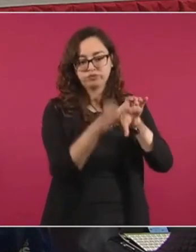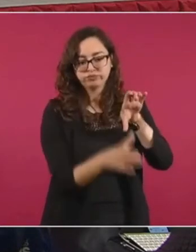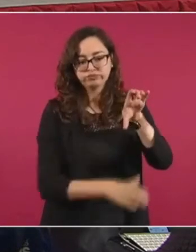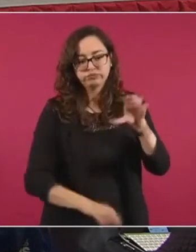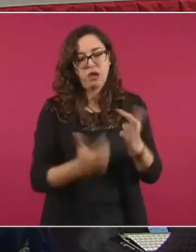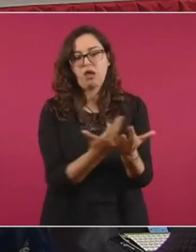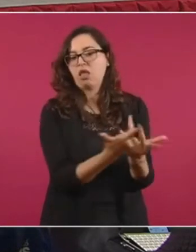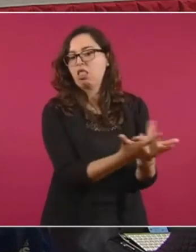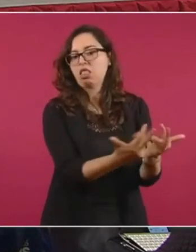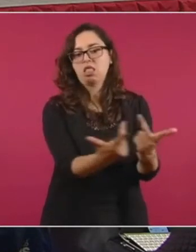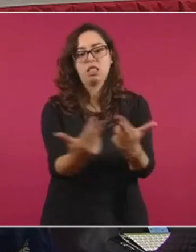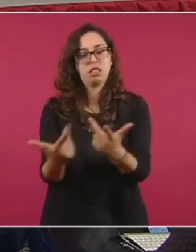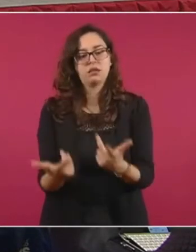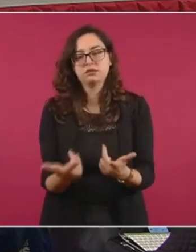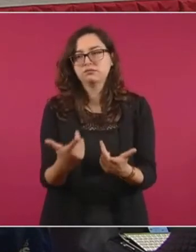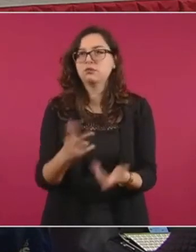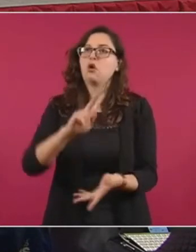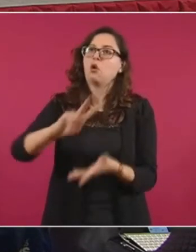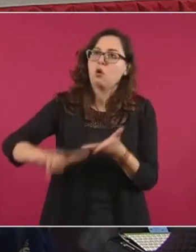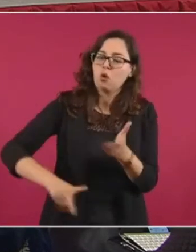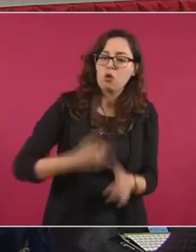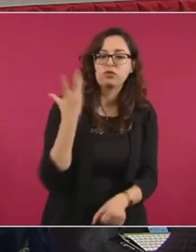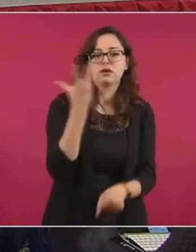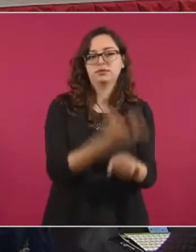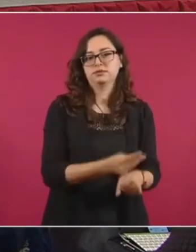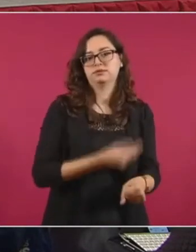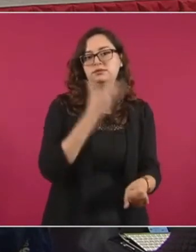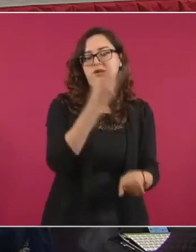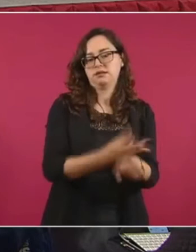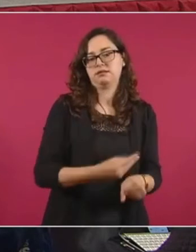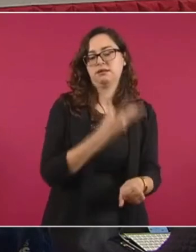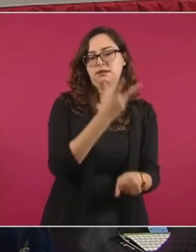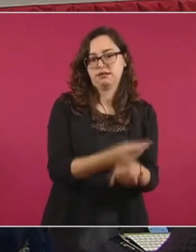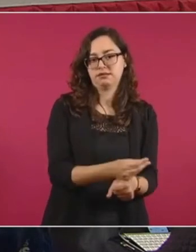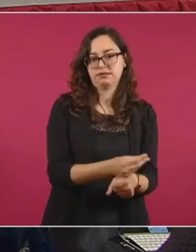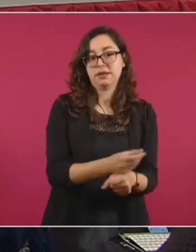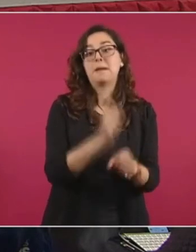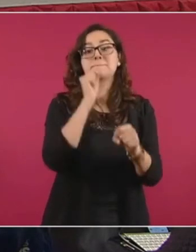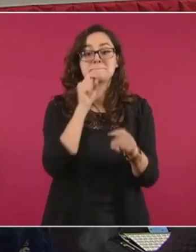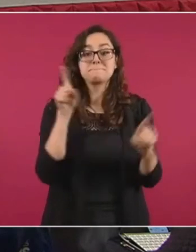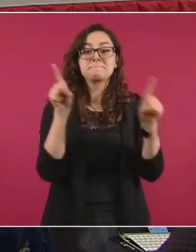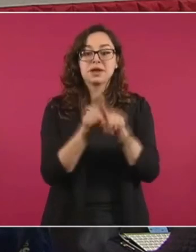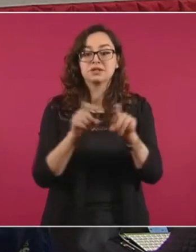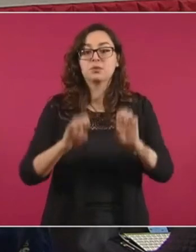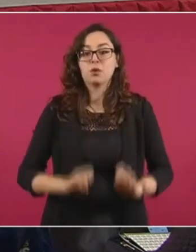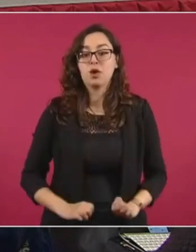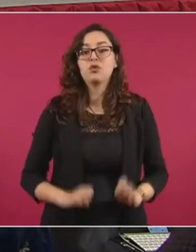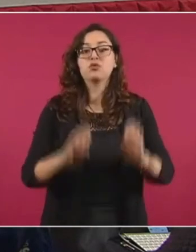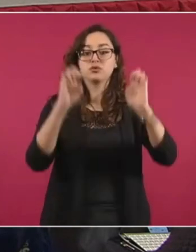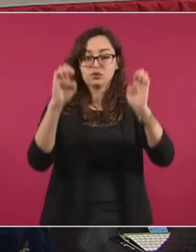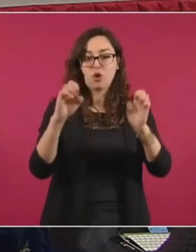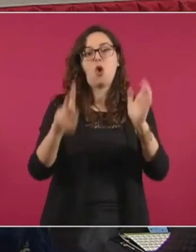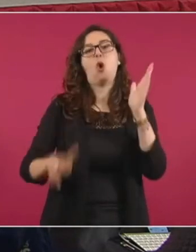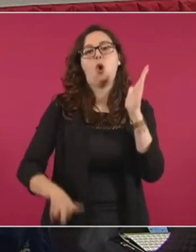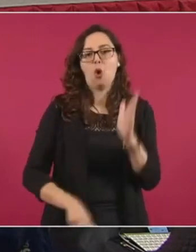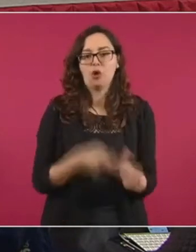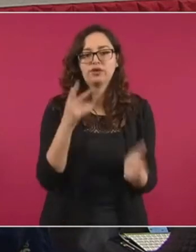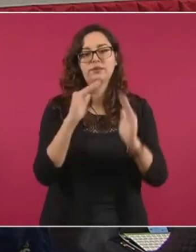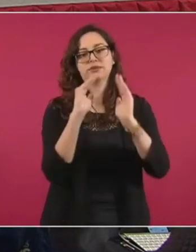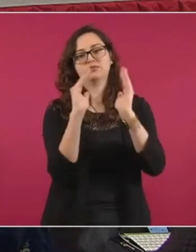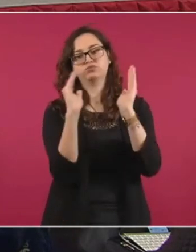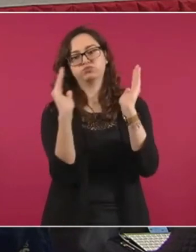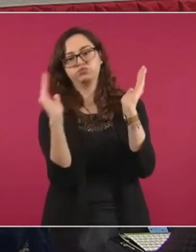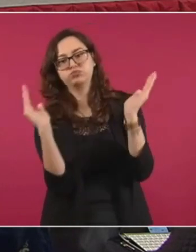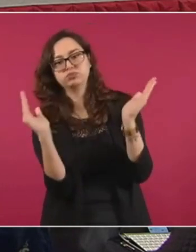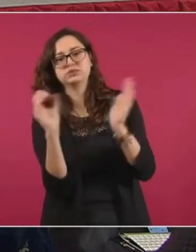Terminal 2 de 9.9 millones de pesos y una separación estructural de los edificios del T2 de